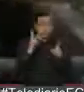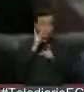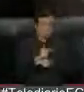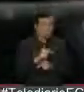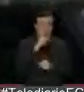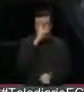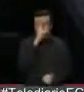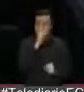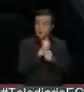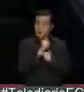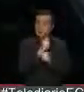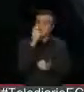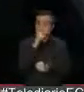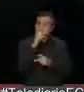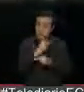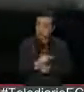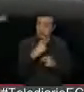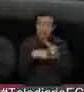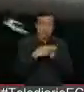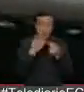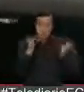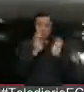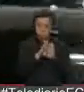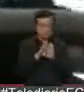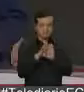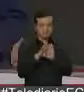de trabajo y que cierren los negocios